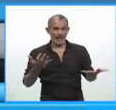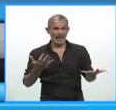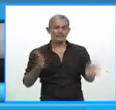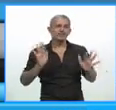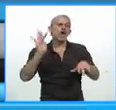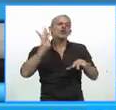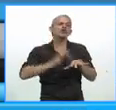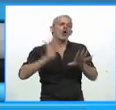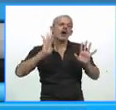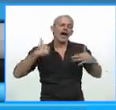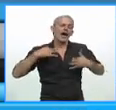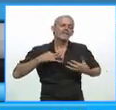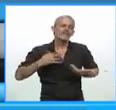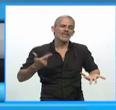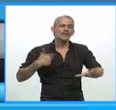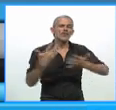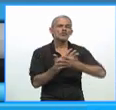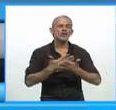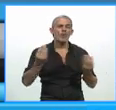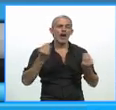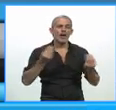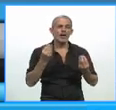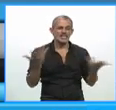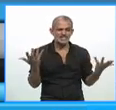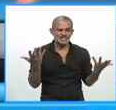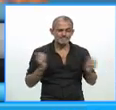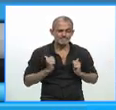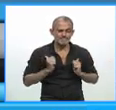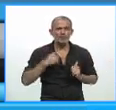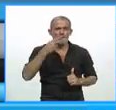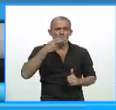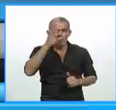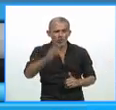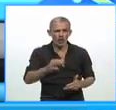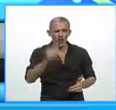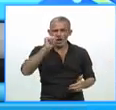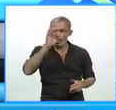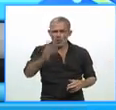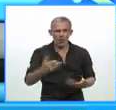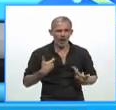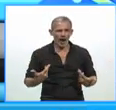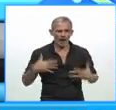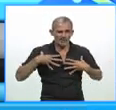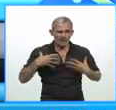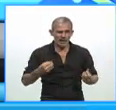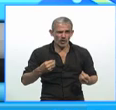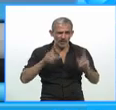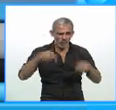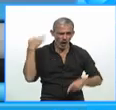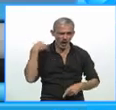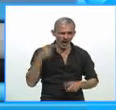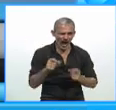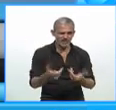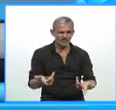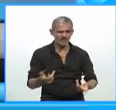y lo que más sufrí fue la impotencia, es decir, yo nunca fumé, nunca tomo. Claro, soy un tipo hiper sano.